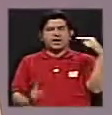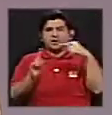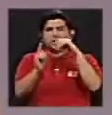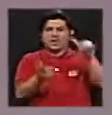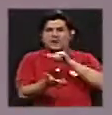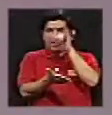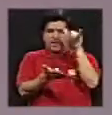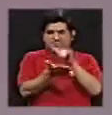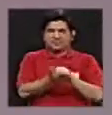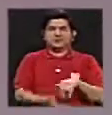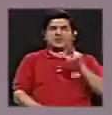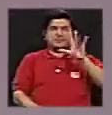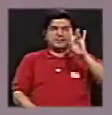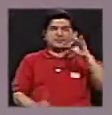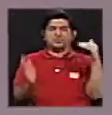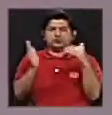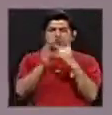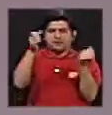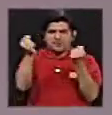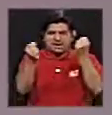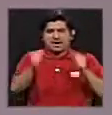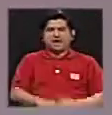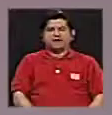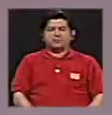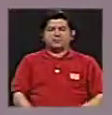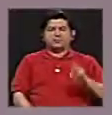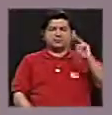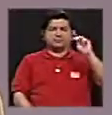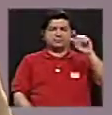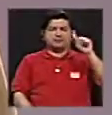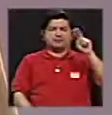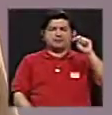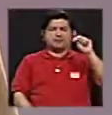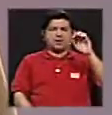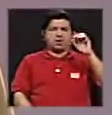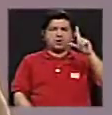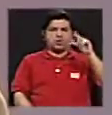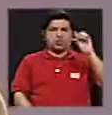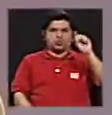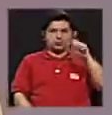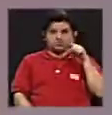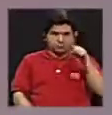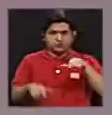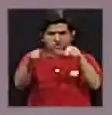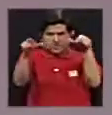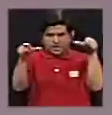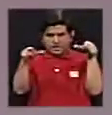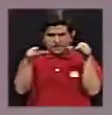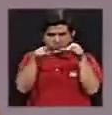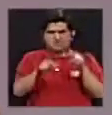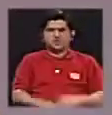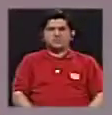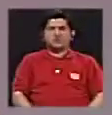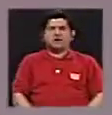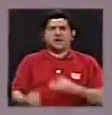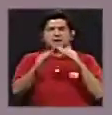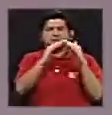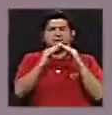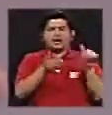José, 38 mil vehículos de Manolos, que es por la zona de Barrio San